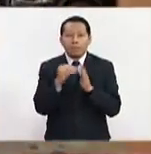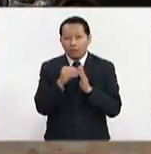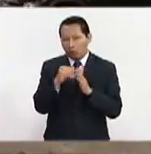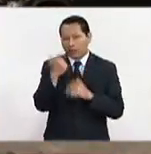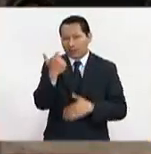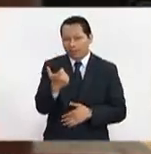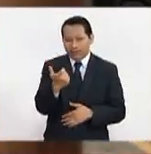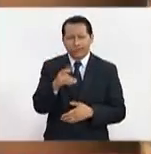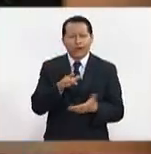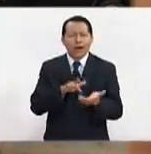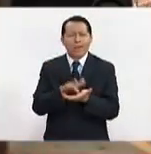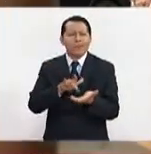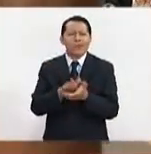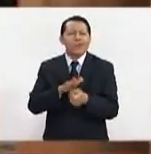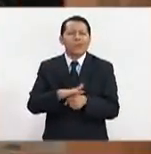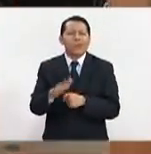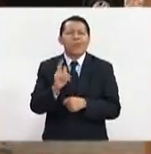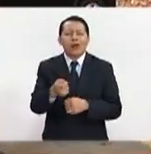recibir?